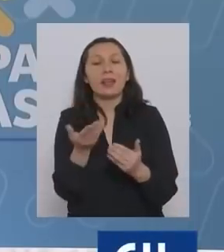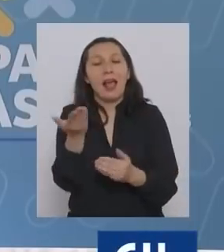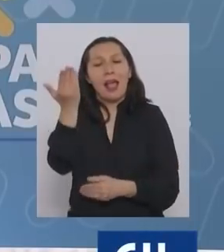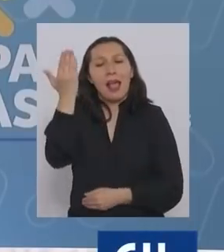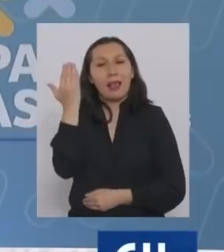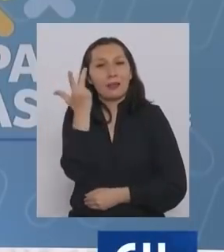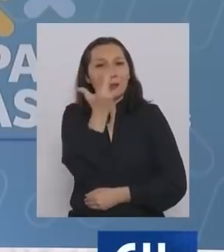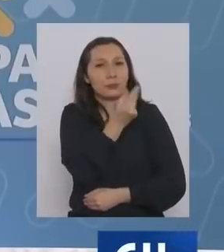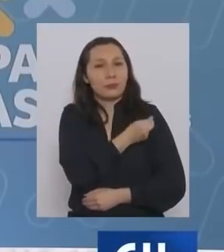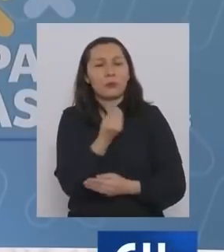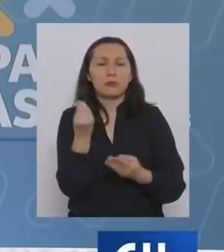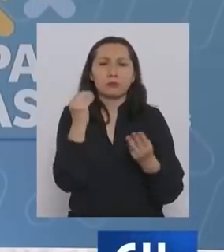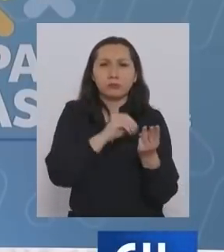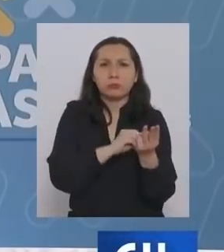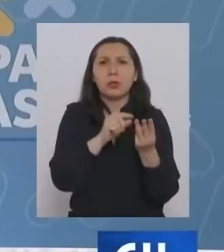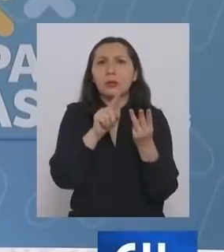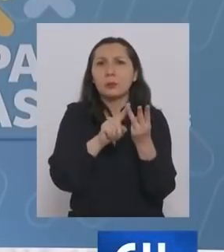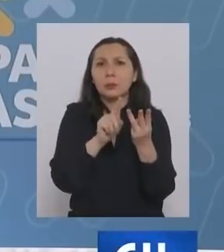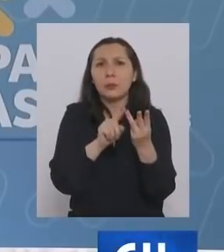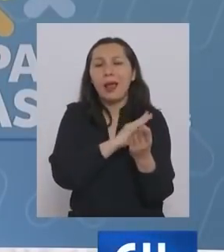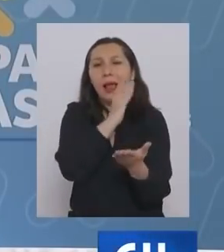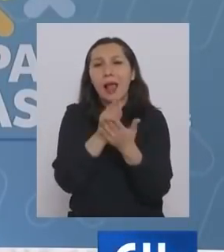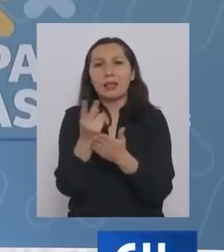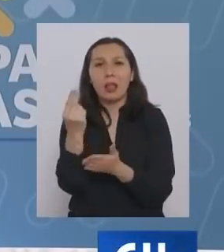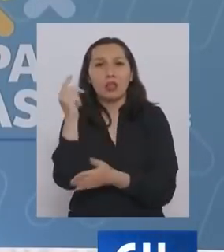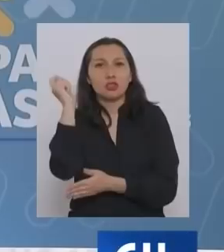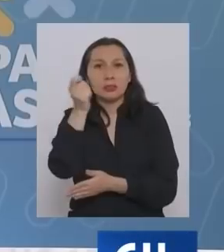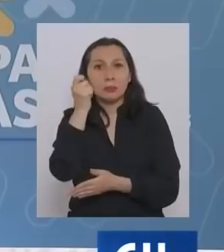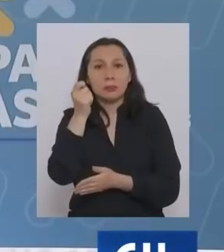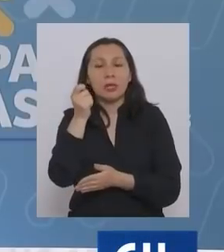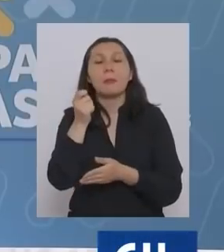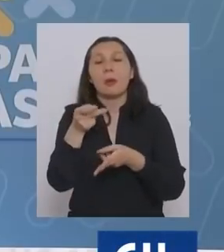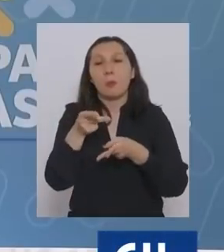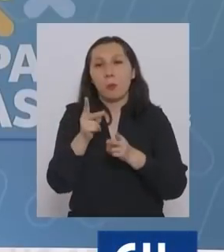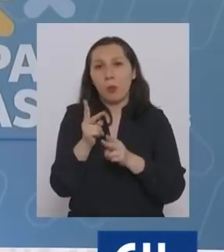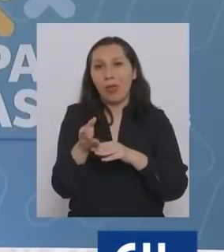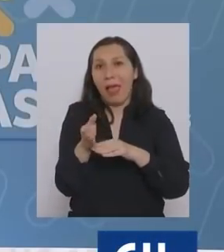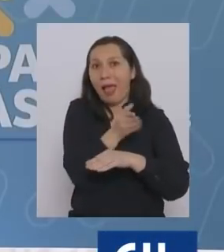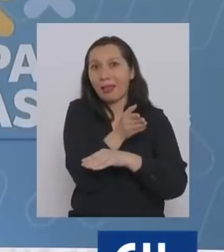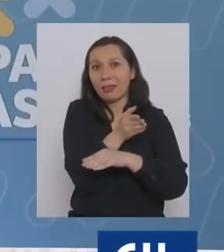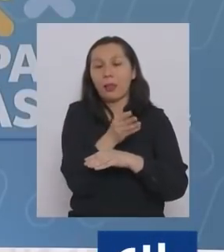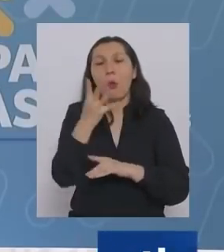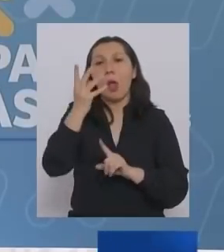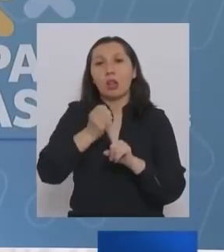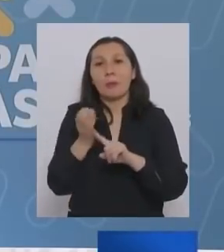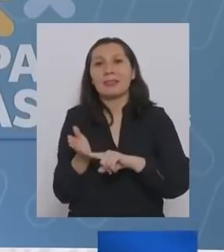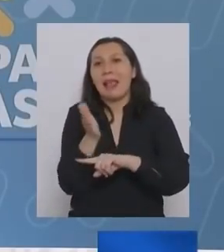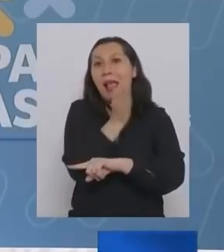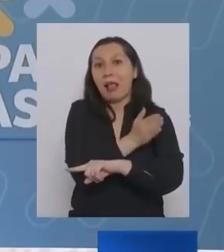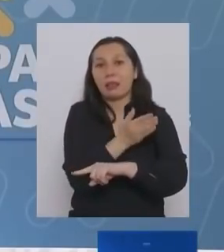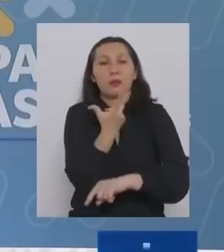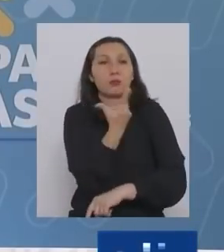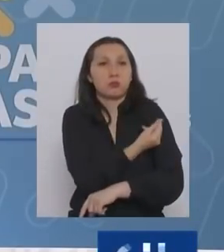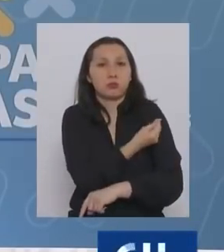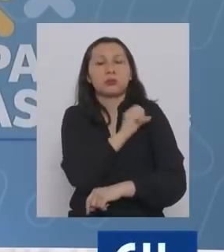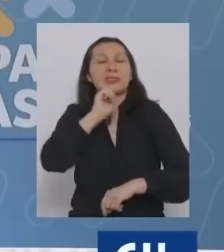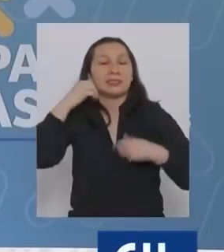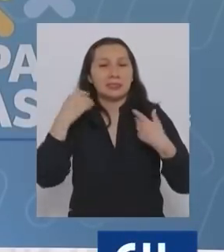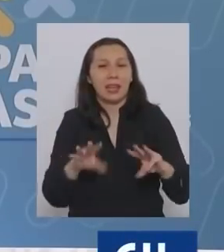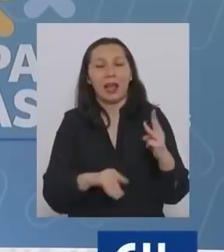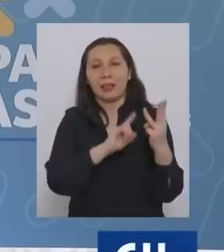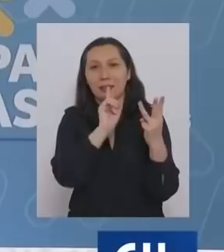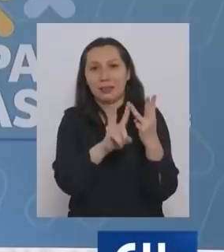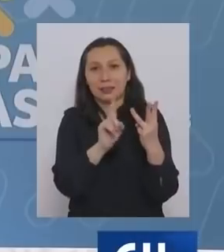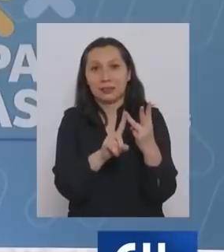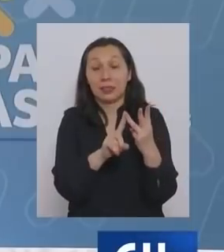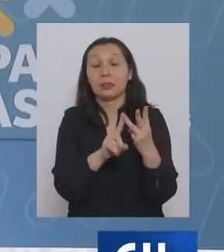recibieron su dosis de refuerzo hasta el 12 de septiembre, es decir, que la recibieron 4 meses atrás. A partir de la